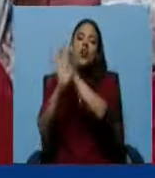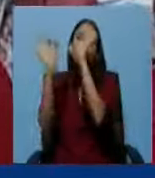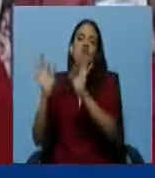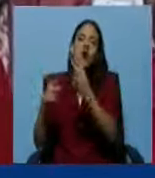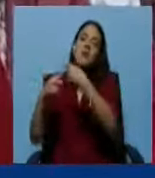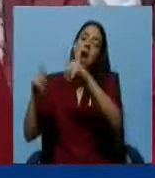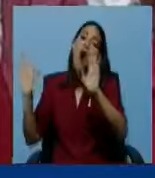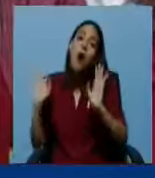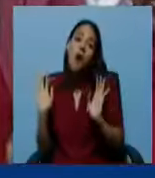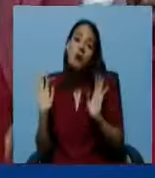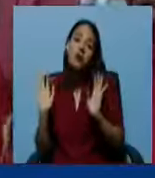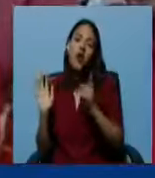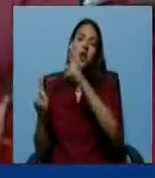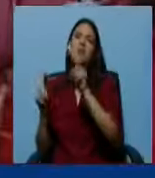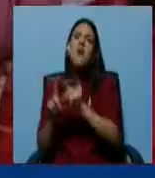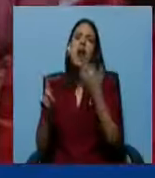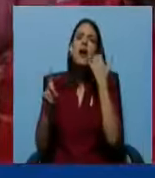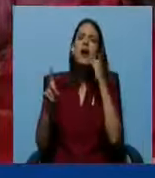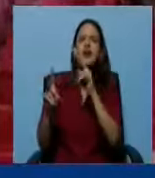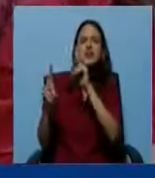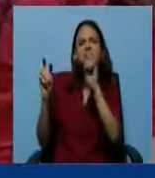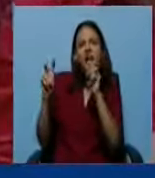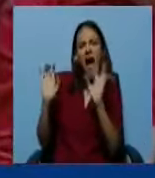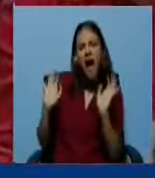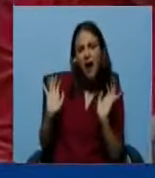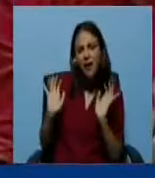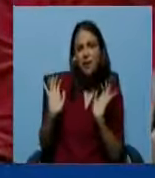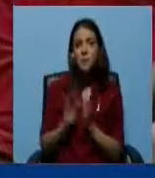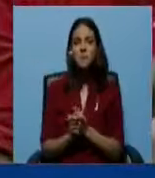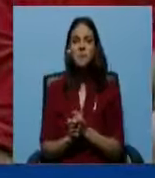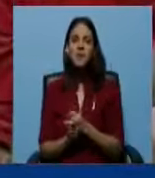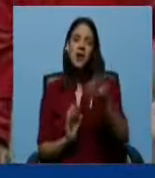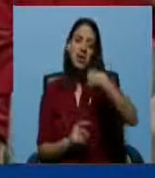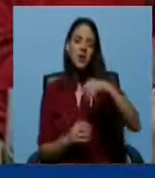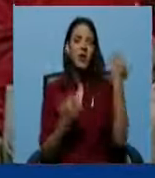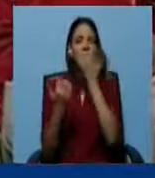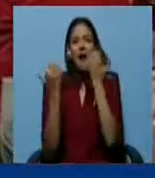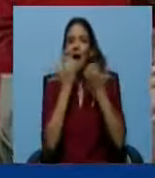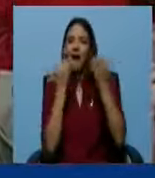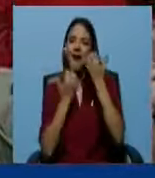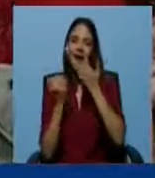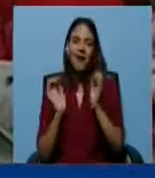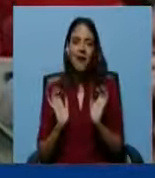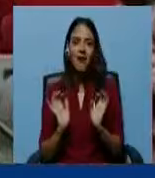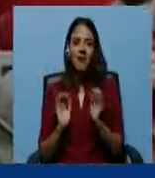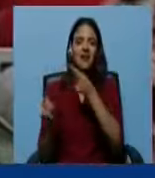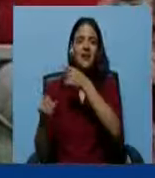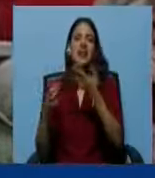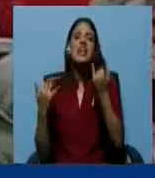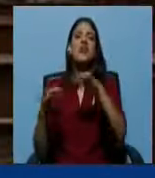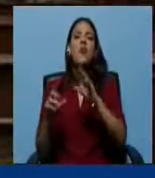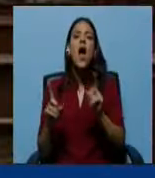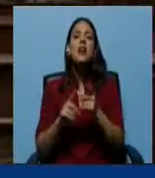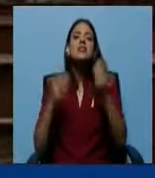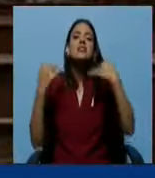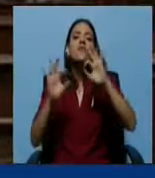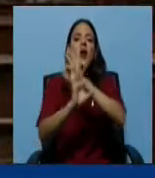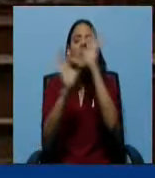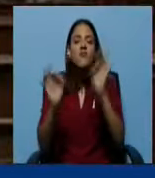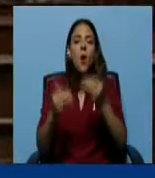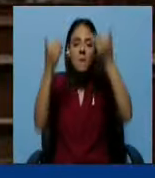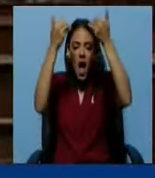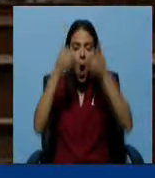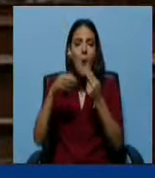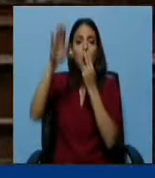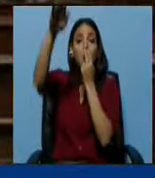Que es una cosa ahí rara. Y entonces, Homo fascins, Homo